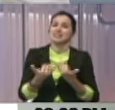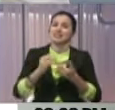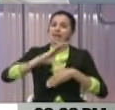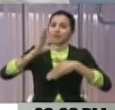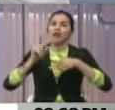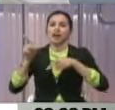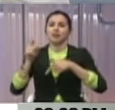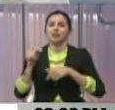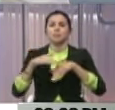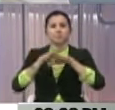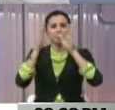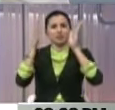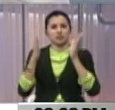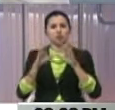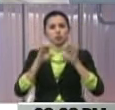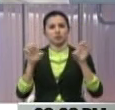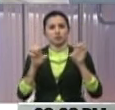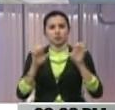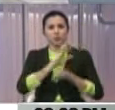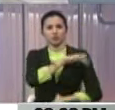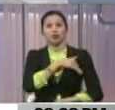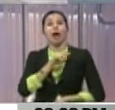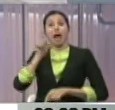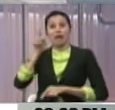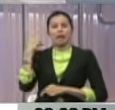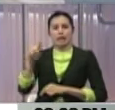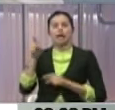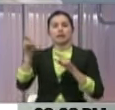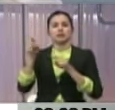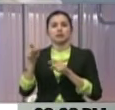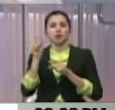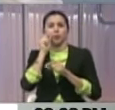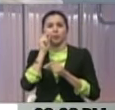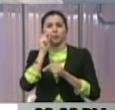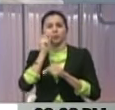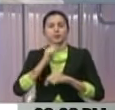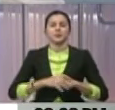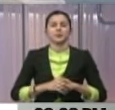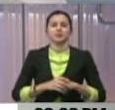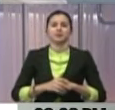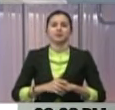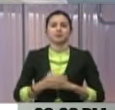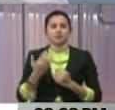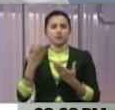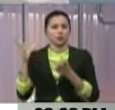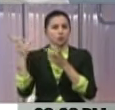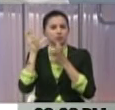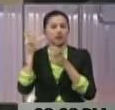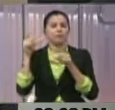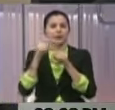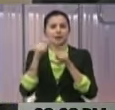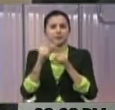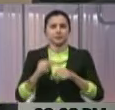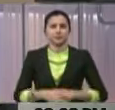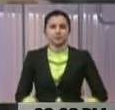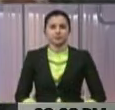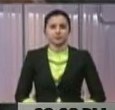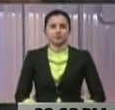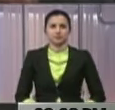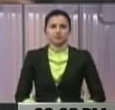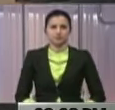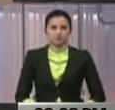se encuentra el ministro para Educación Universitaria, Ciencia y Tecnología, Jorge Arreaza. De inmediato lo vamos a escuchar.